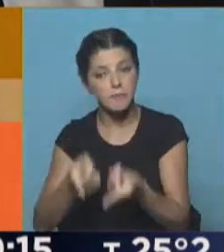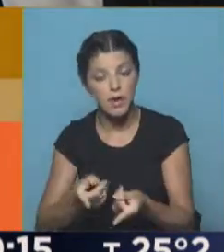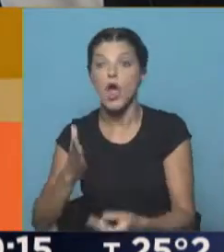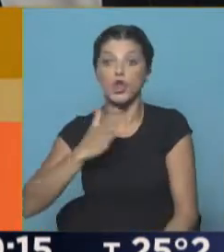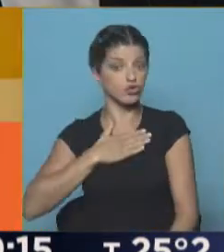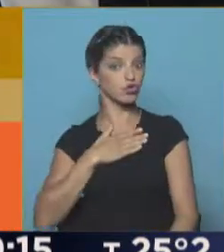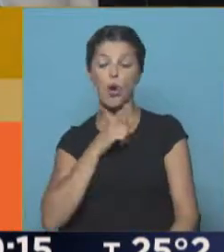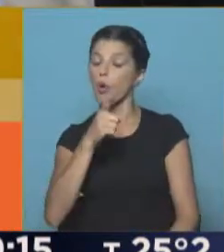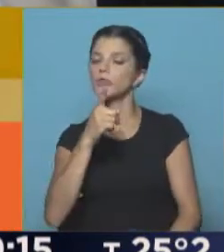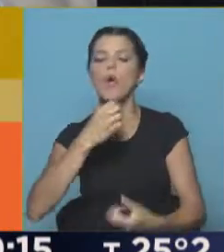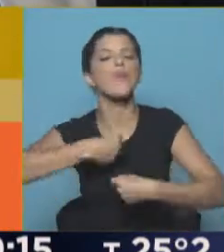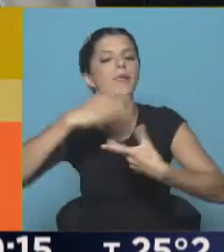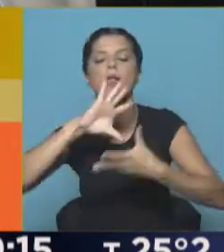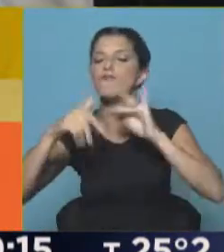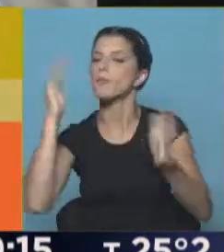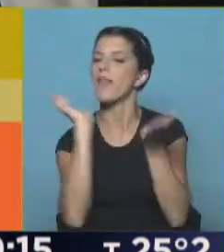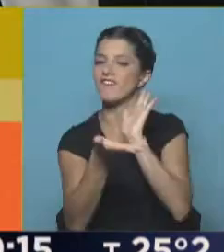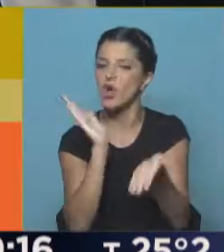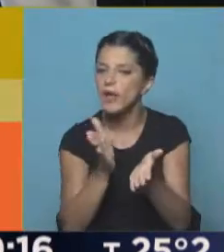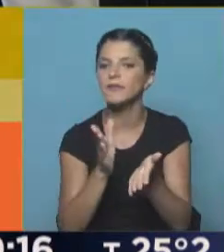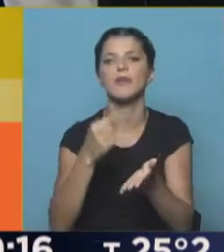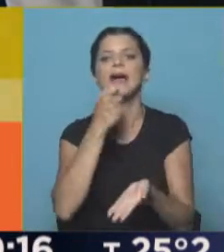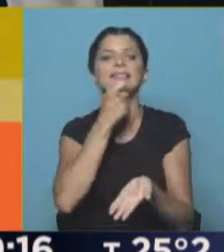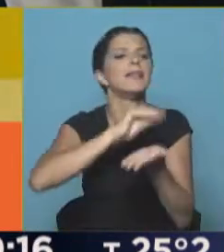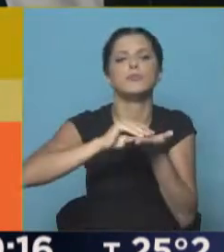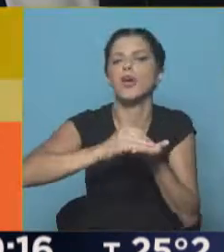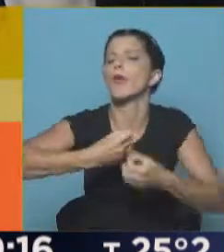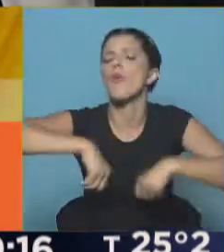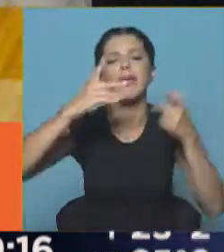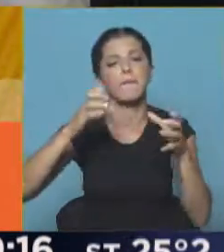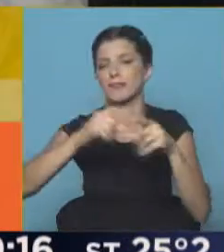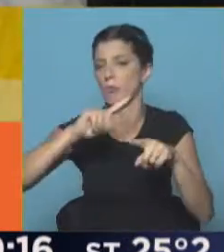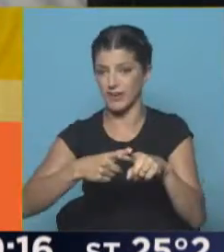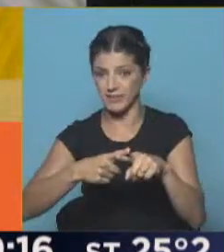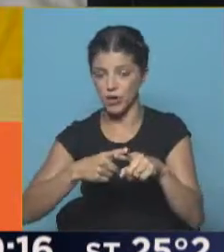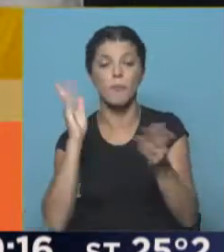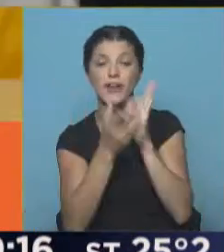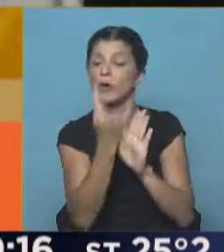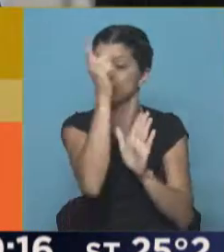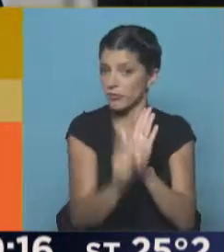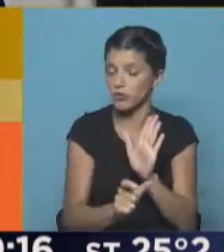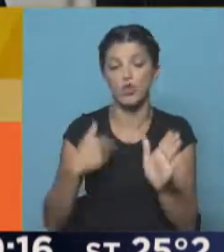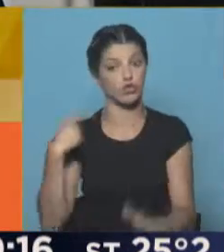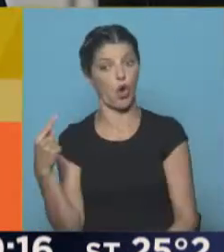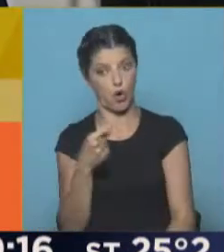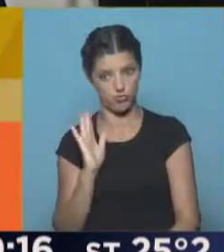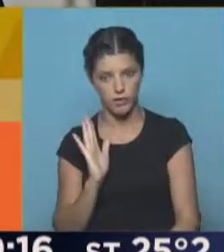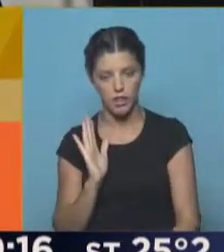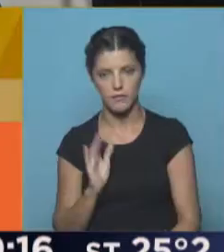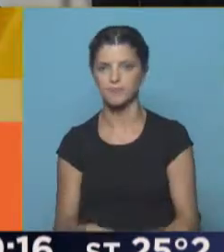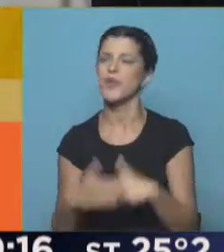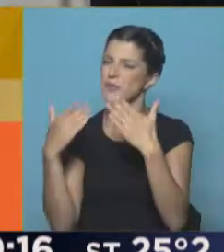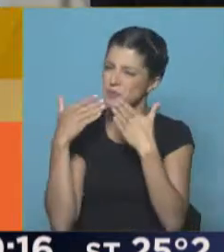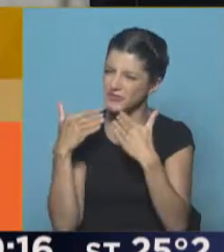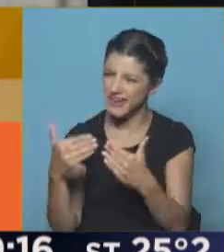cualquier forma de violencia del diputado, del color político que sea o del ciudadano que sea. Está claro. Diputado, muchísimas gracias por